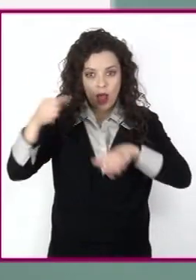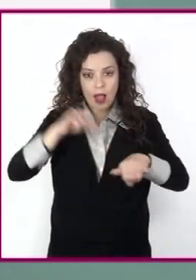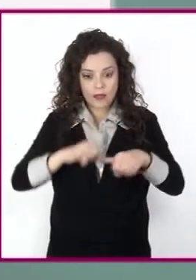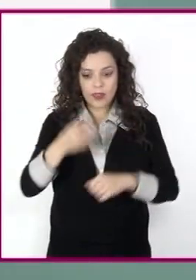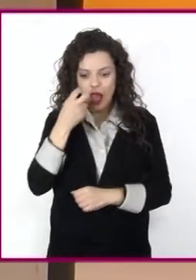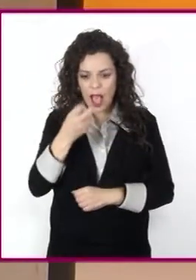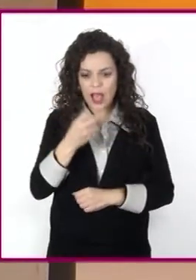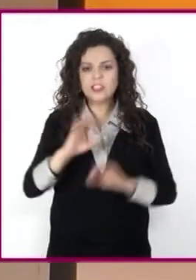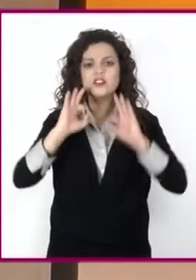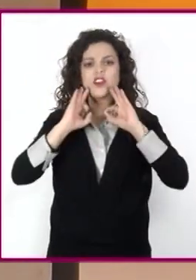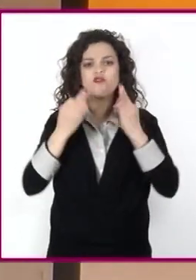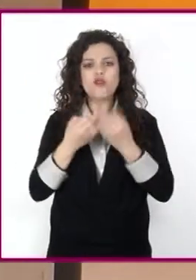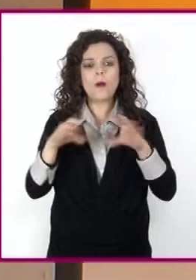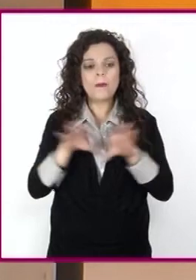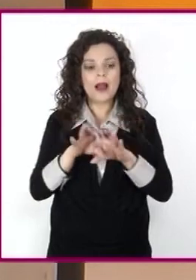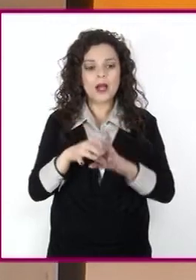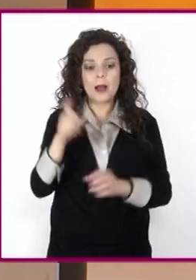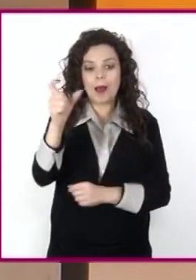de X.